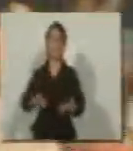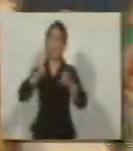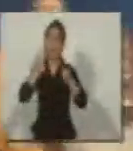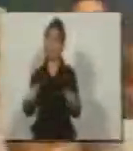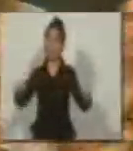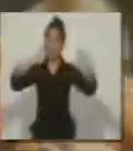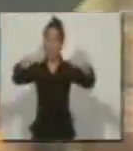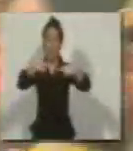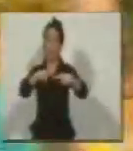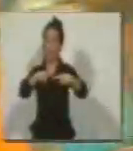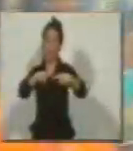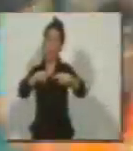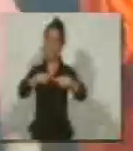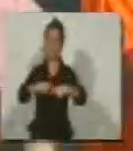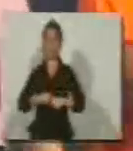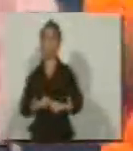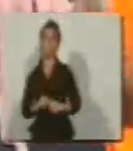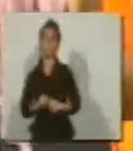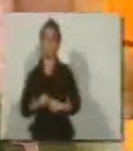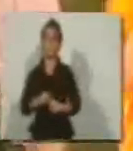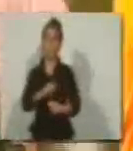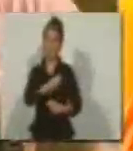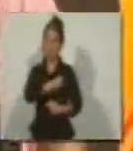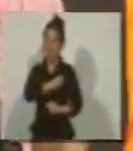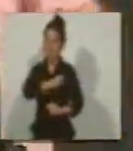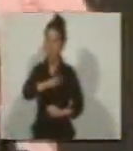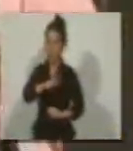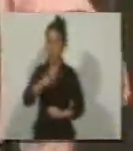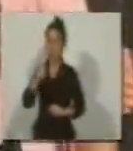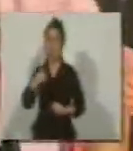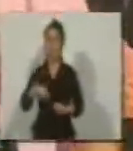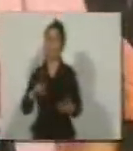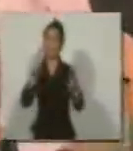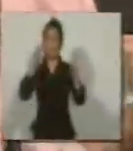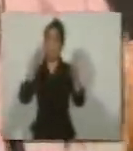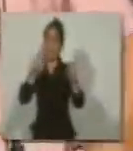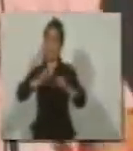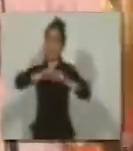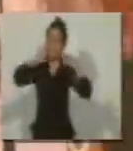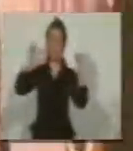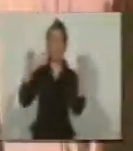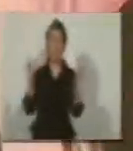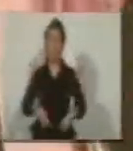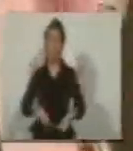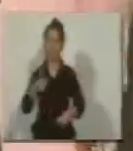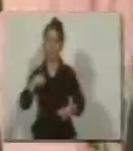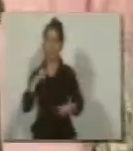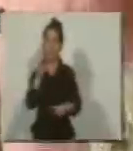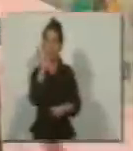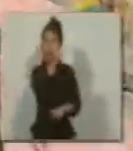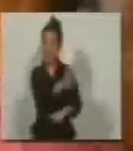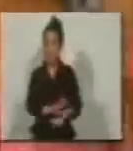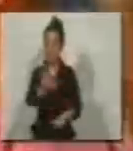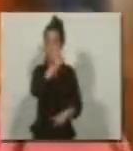copago. El ébola ya fue el caso que colmó, poniendo en tiro a nuestra